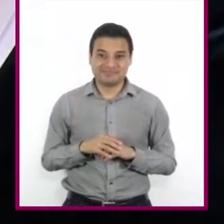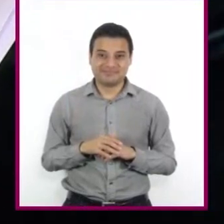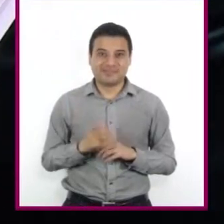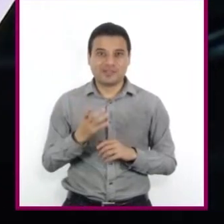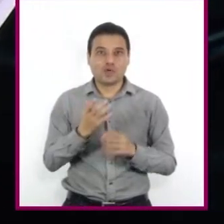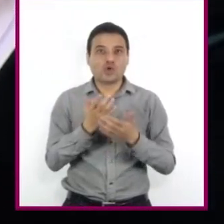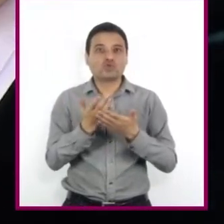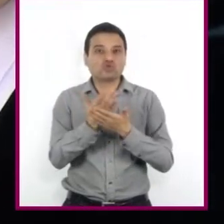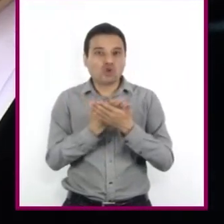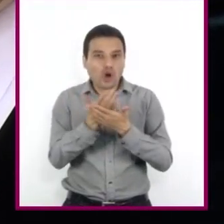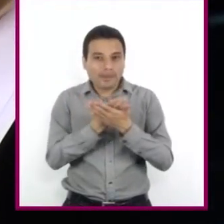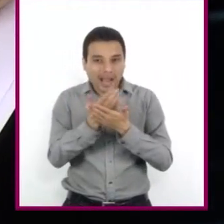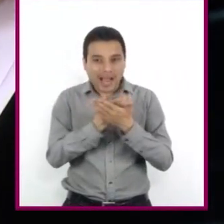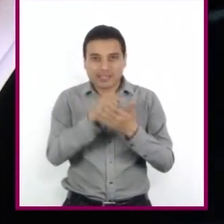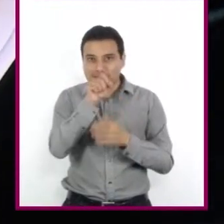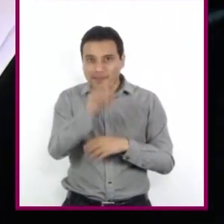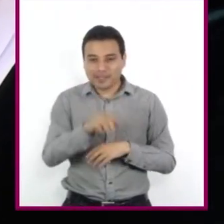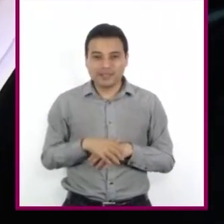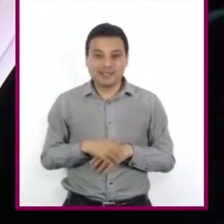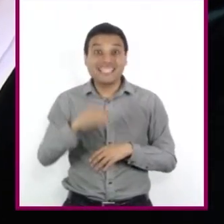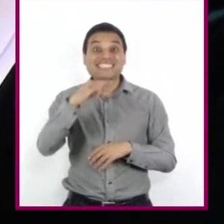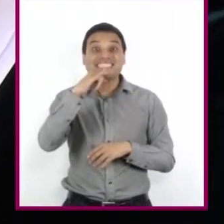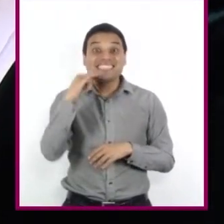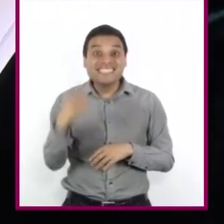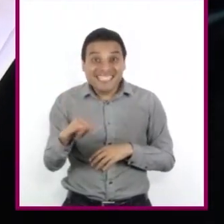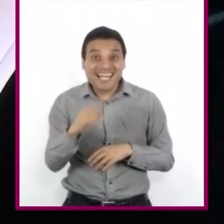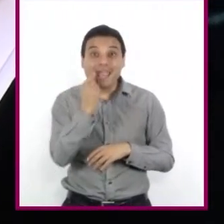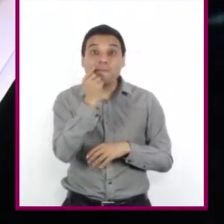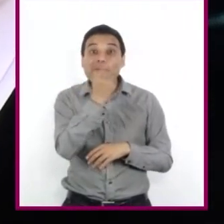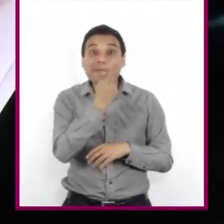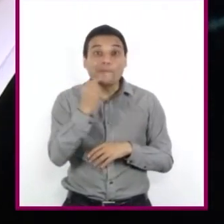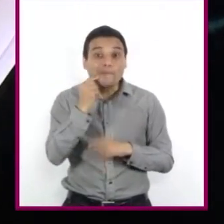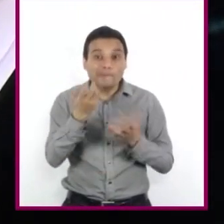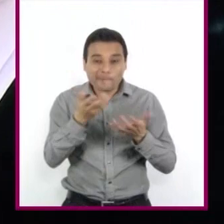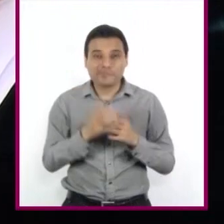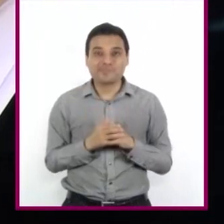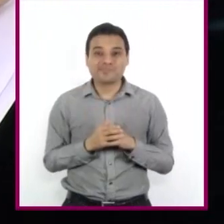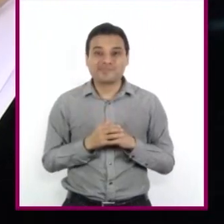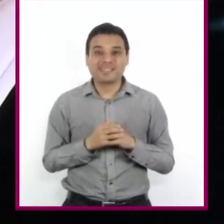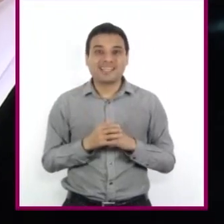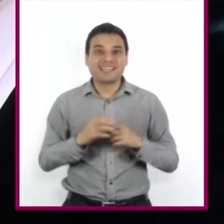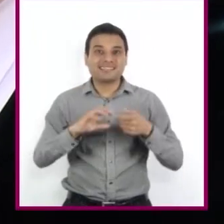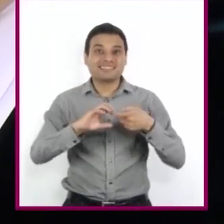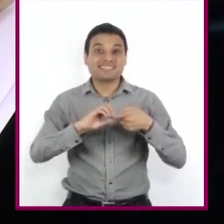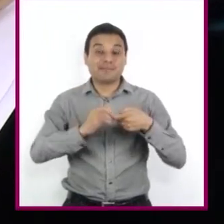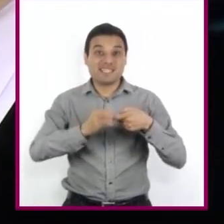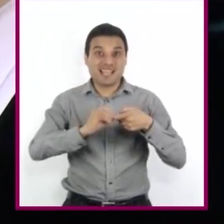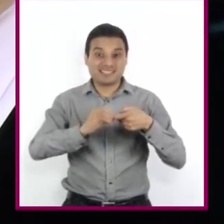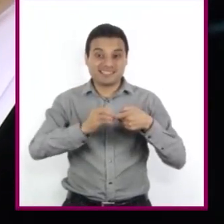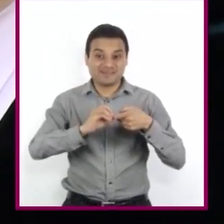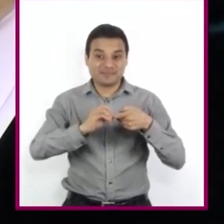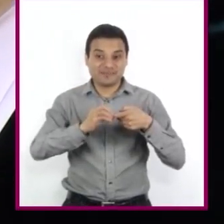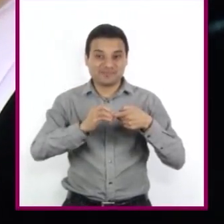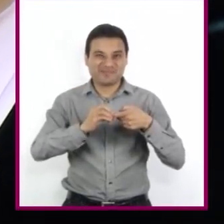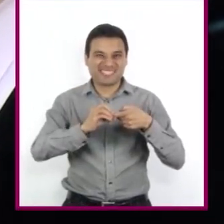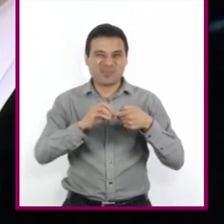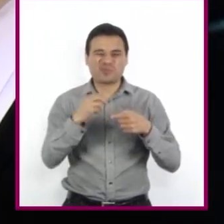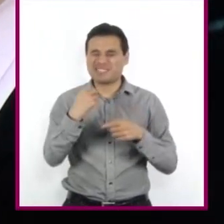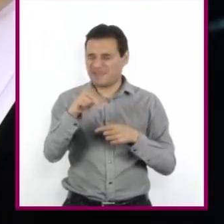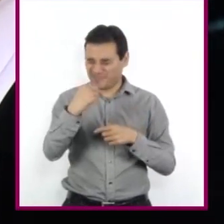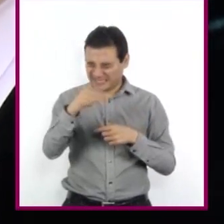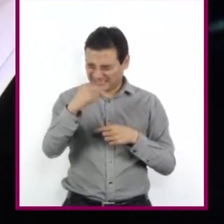sopa, que ya ahí sobró, un chile para los labios, ¿no? 2 semillas de, ¿cómo se